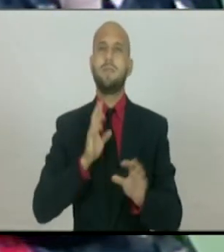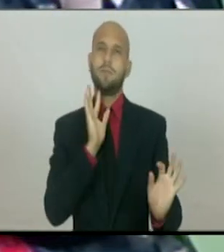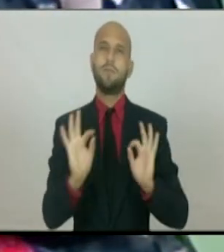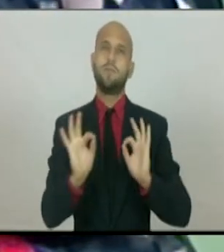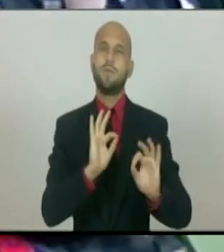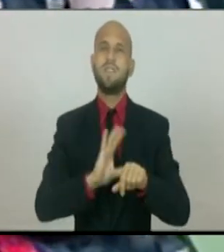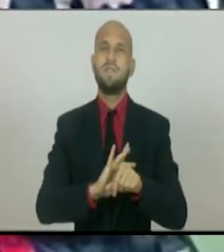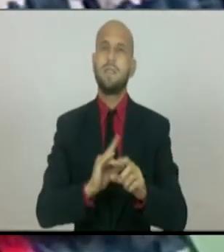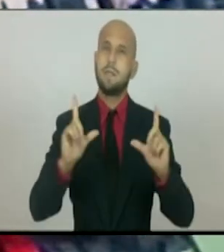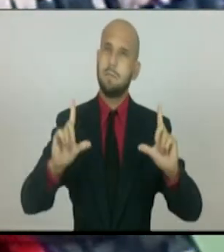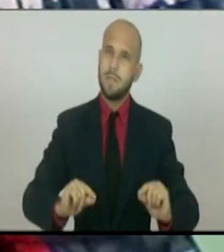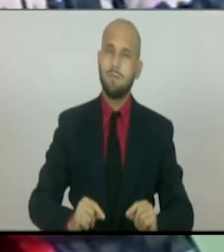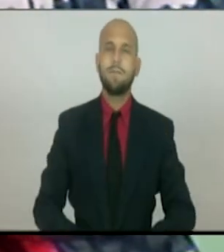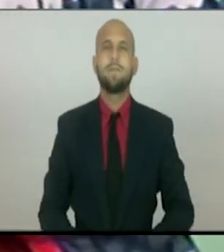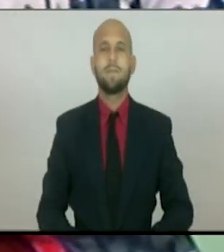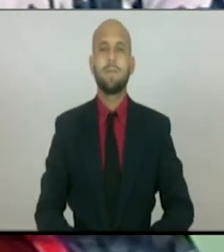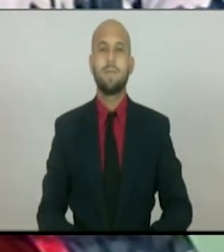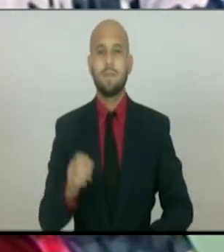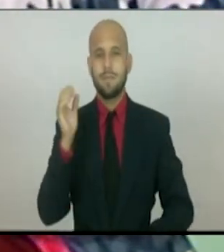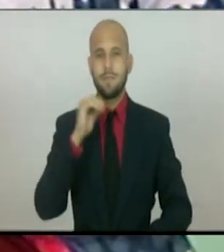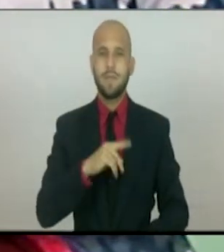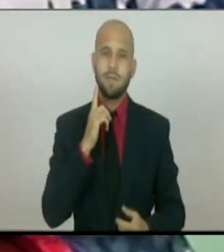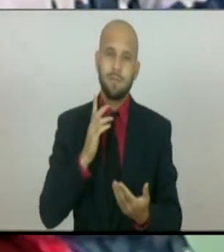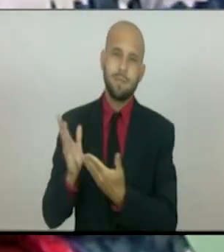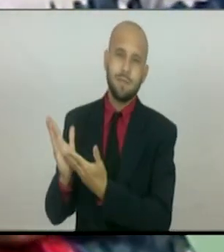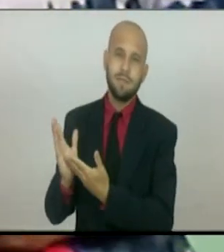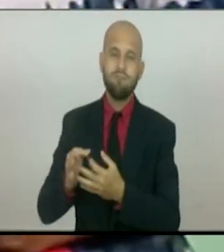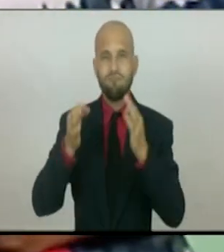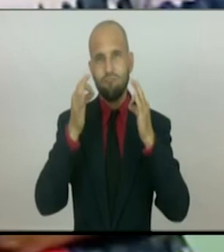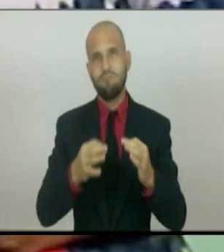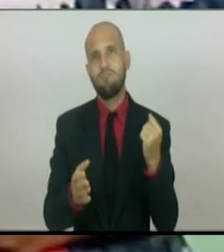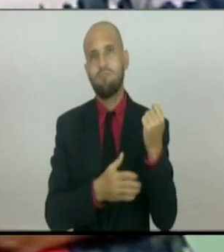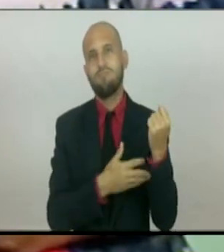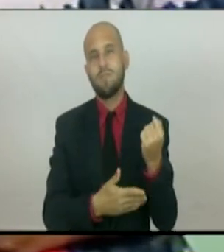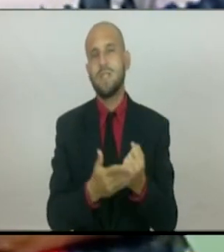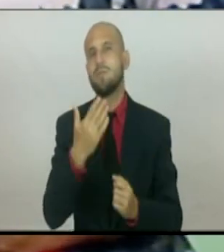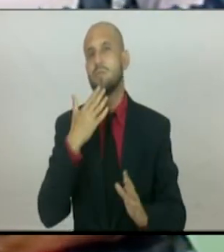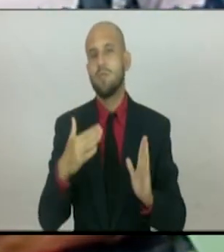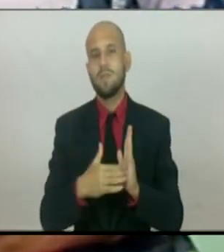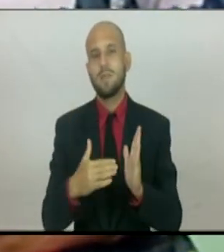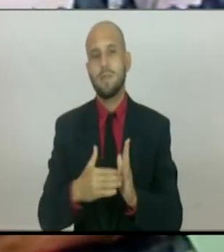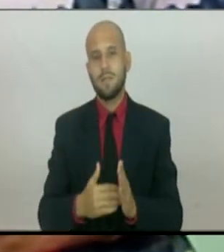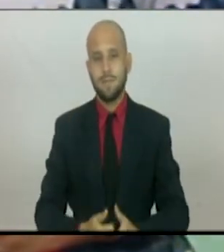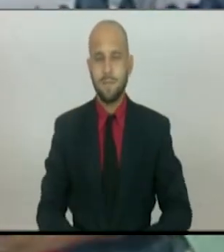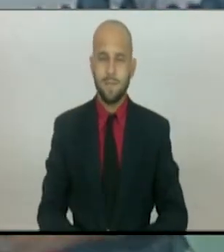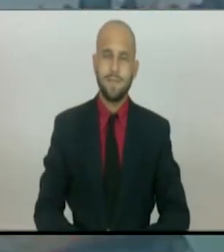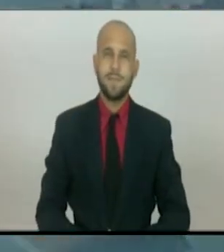población camagüeyana. Como dice el eslogan del programa, información veraz y oportuna. Buenas tardes.